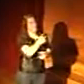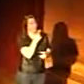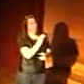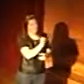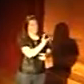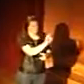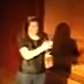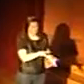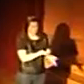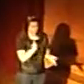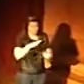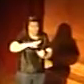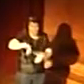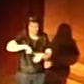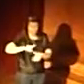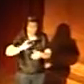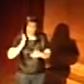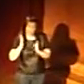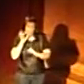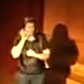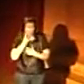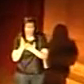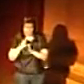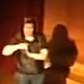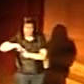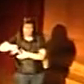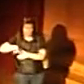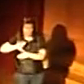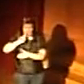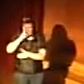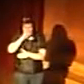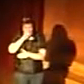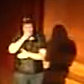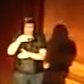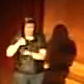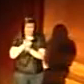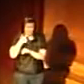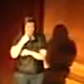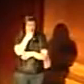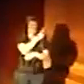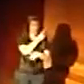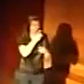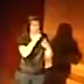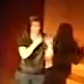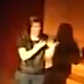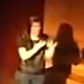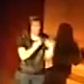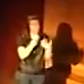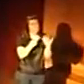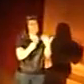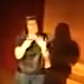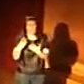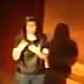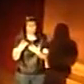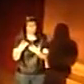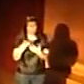sí porque a finales del siglo XIX recuerdo de memoria no me hagan caso porque quizá me equivoque en 1878 mélida eh